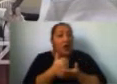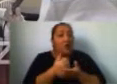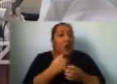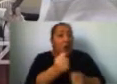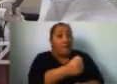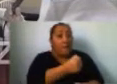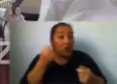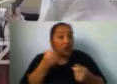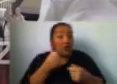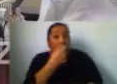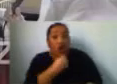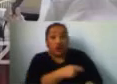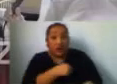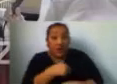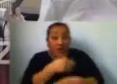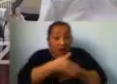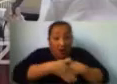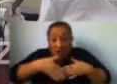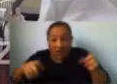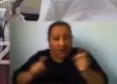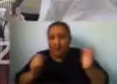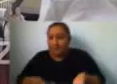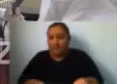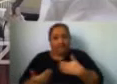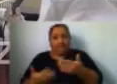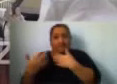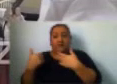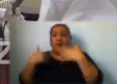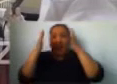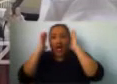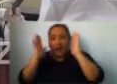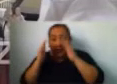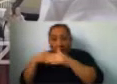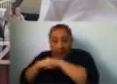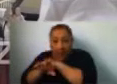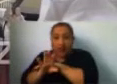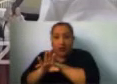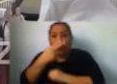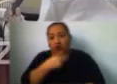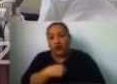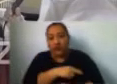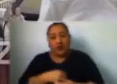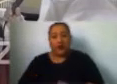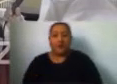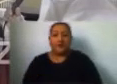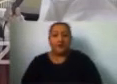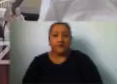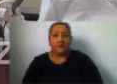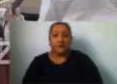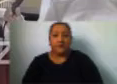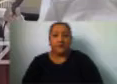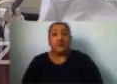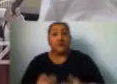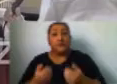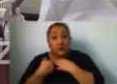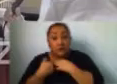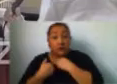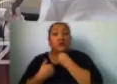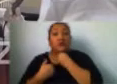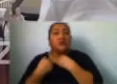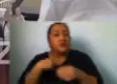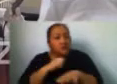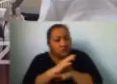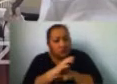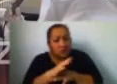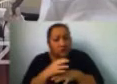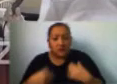hospitales, justamente para que sean atendidos oportunamente en el hospital. Tras nuestras recomendaciones,